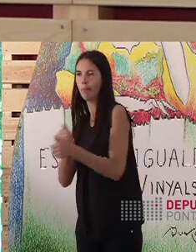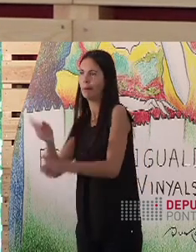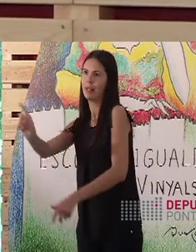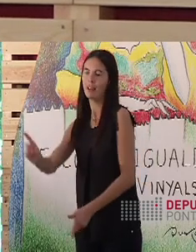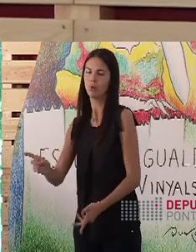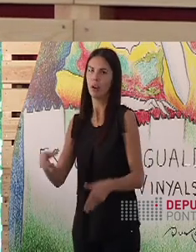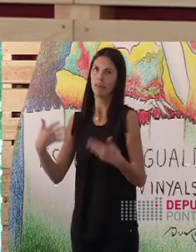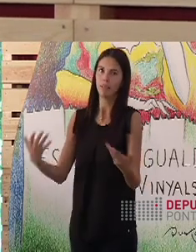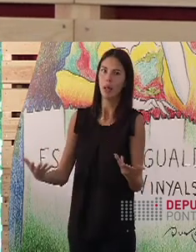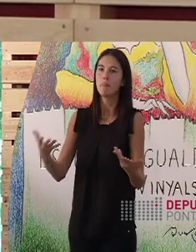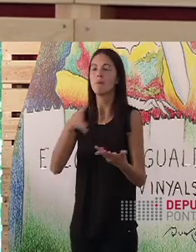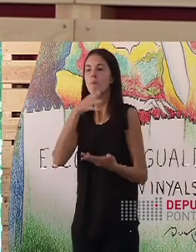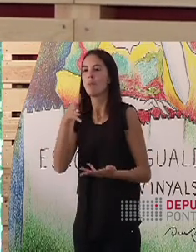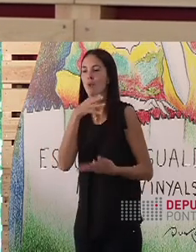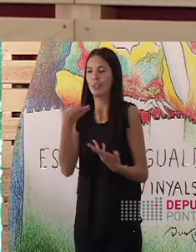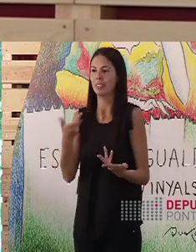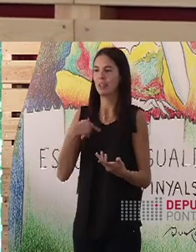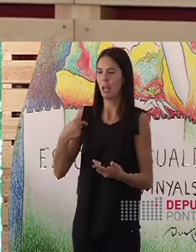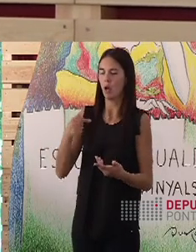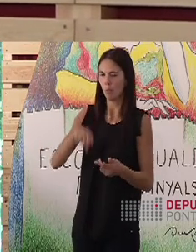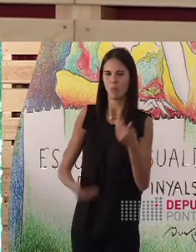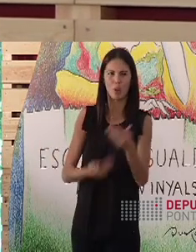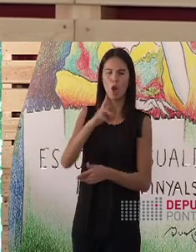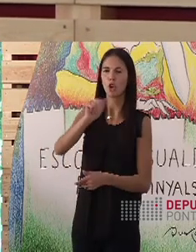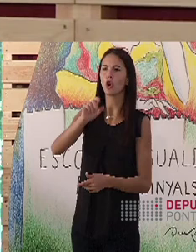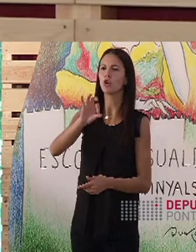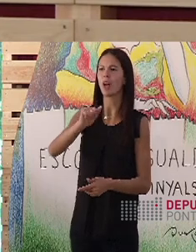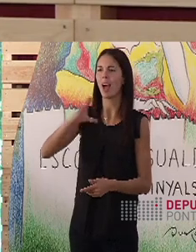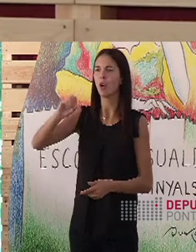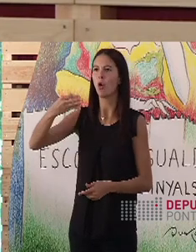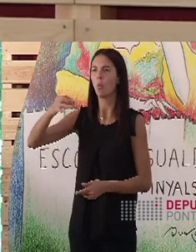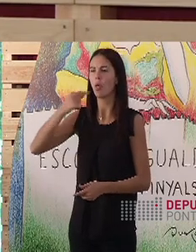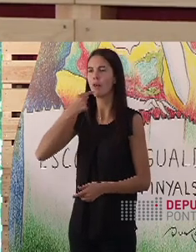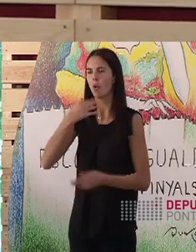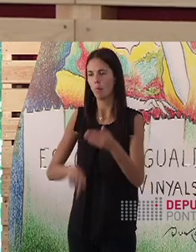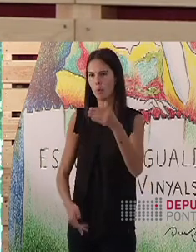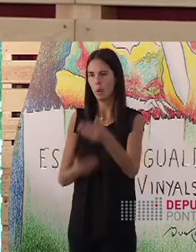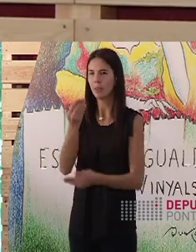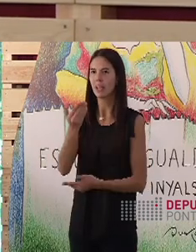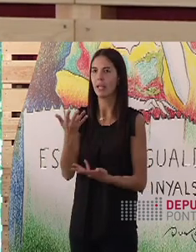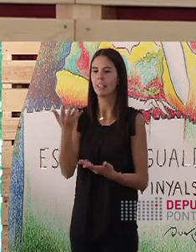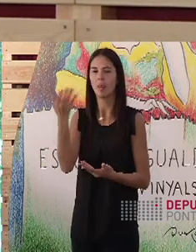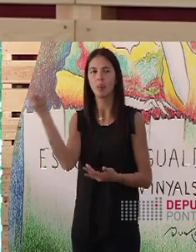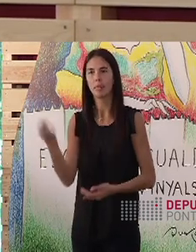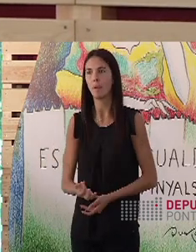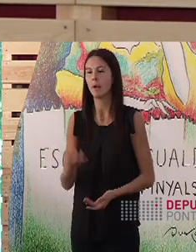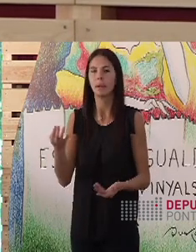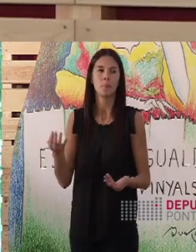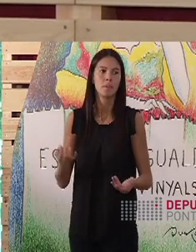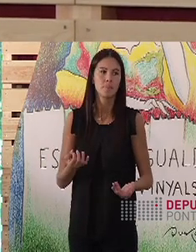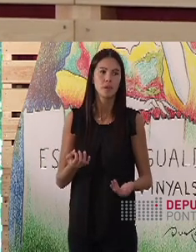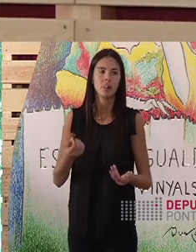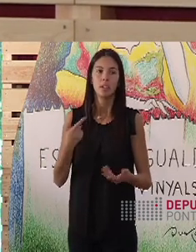esa... Bueno, que tamén xa falou a mañán, que dixo Rosa Cobo, non? Ten que haber toda esa... todo